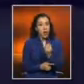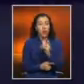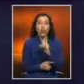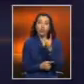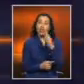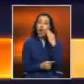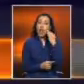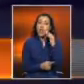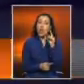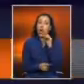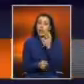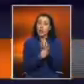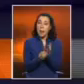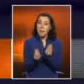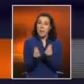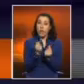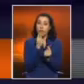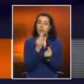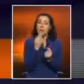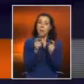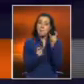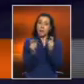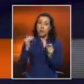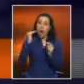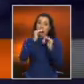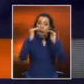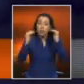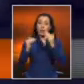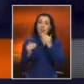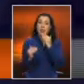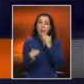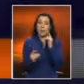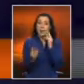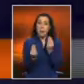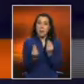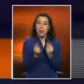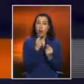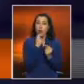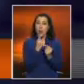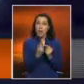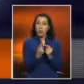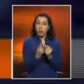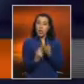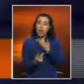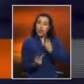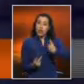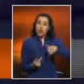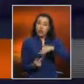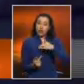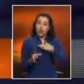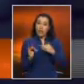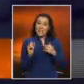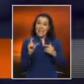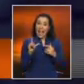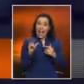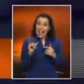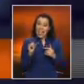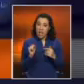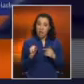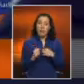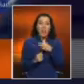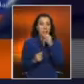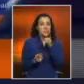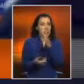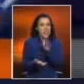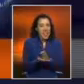niños tienen miedo a denunciar, las personas adultas también tienen el miedo a denunciar. Y nosotros como fiscales o como fiscalía les